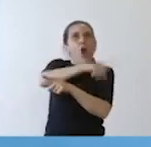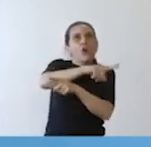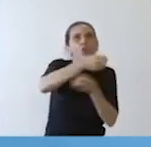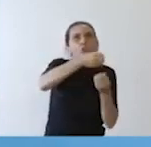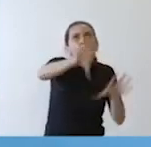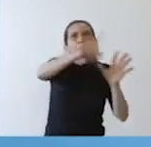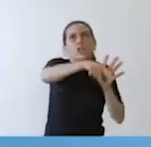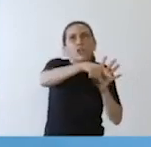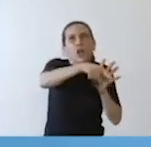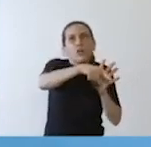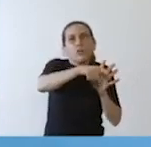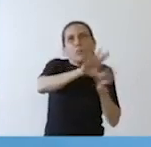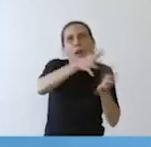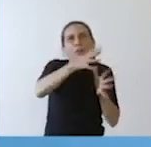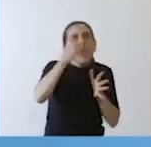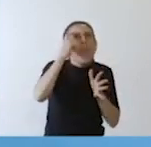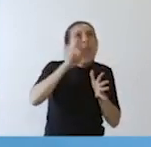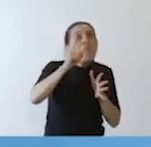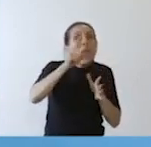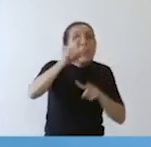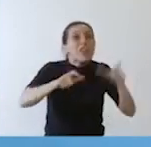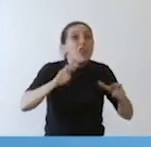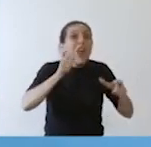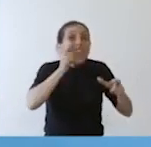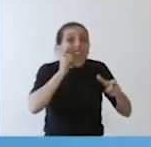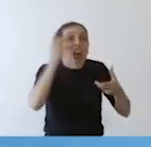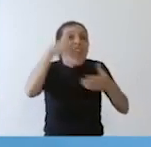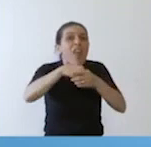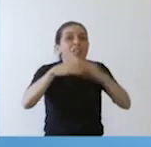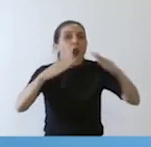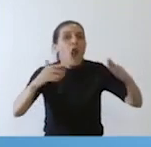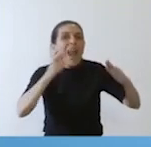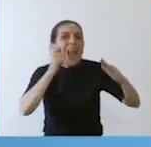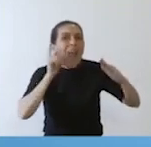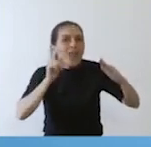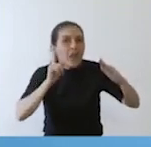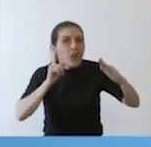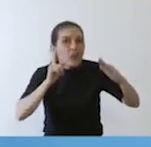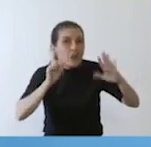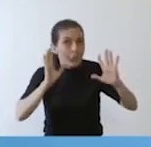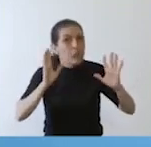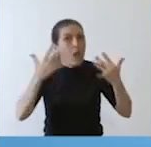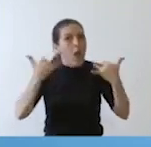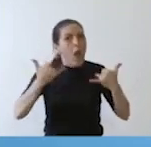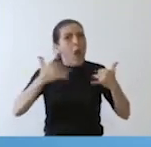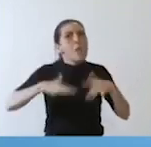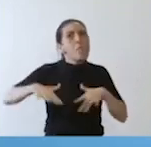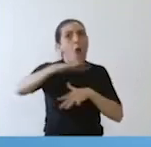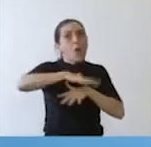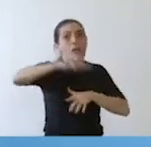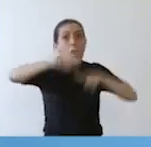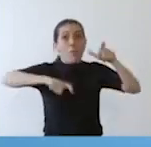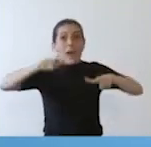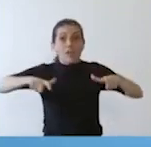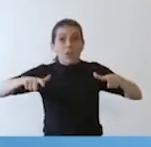registrados en el PAMI, casi de 10.000 personas de 100 o más años. Es decir, que tenemos una población,